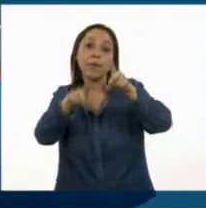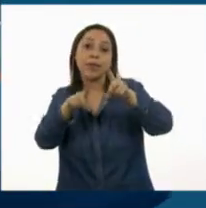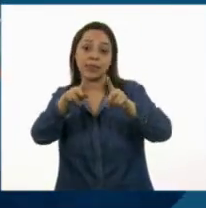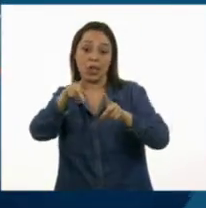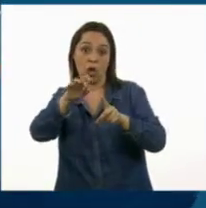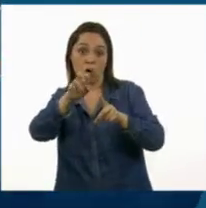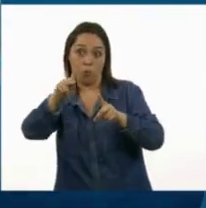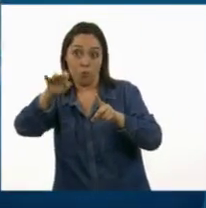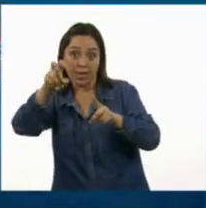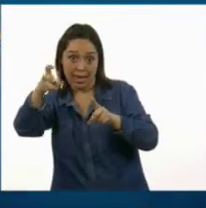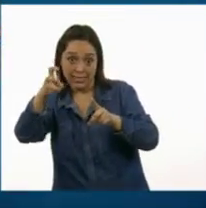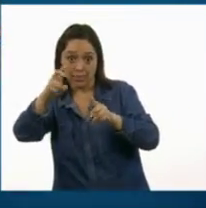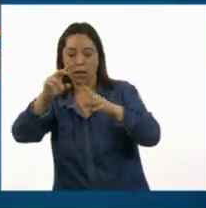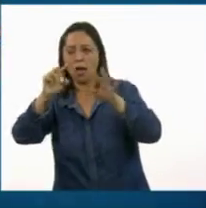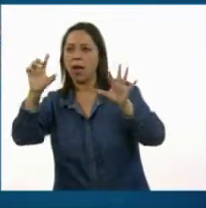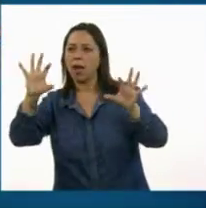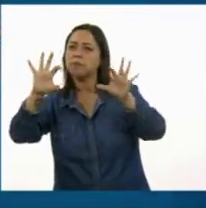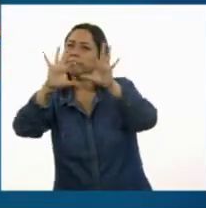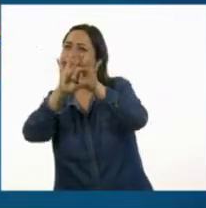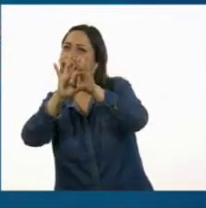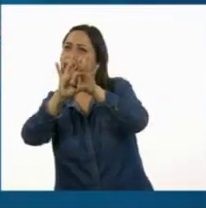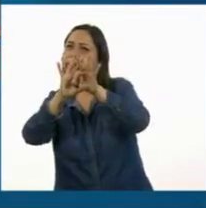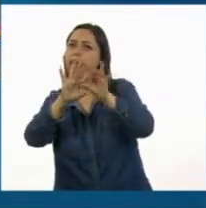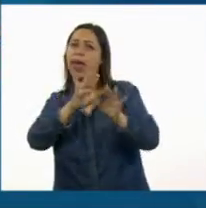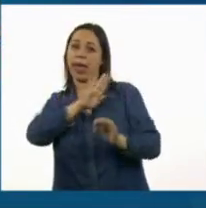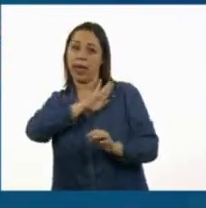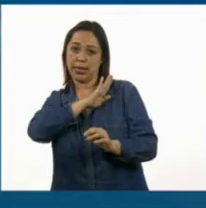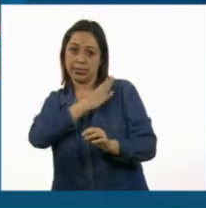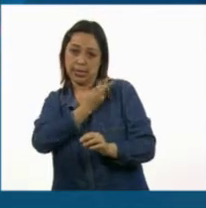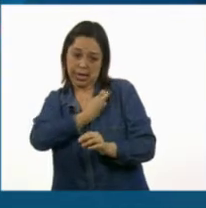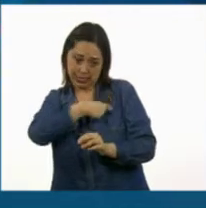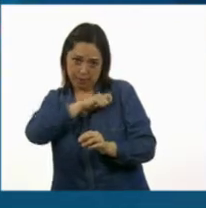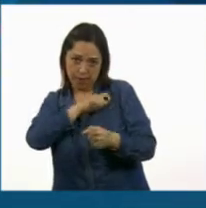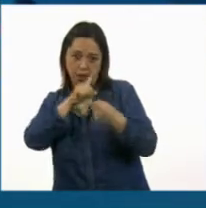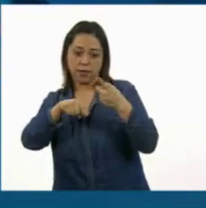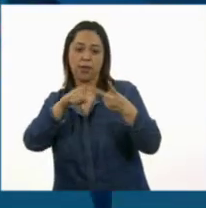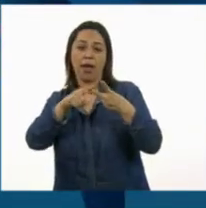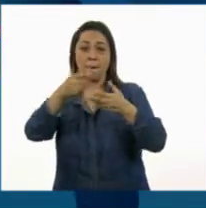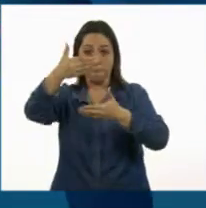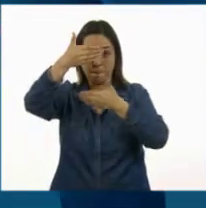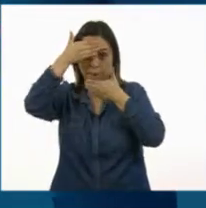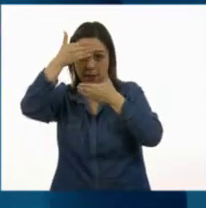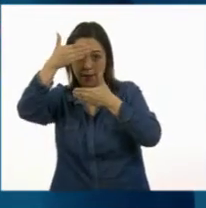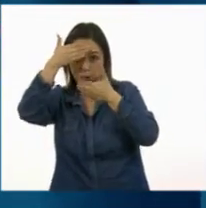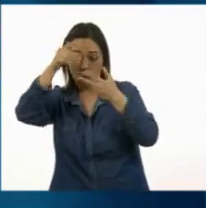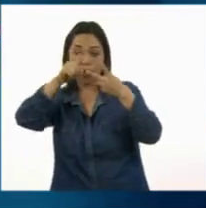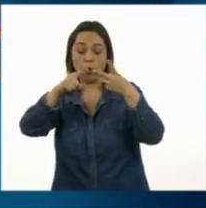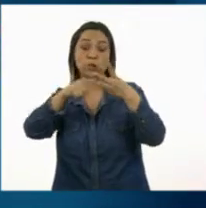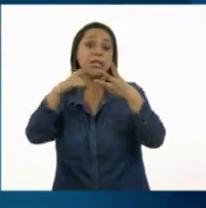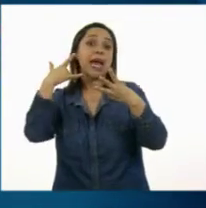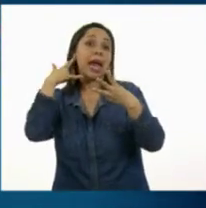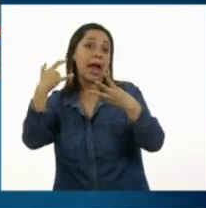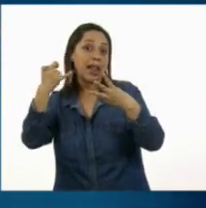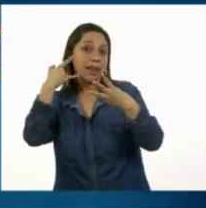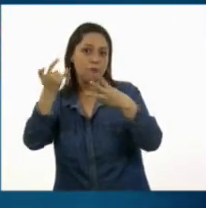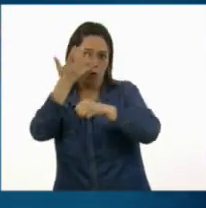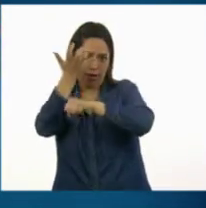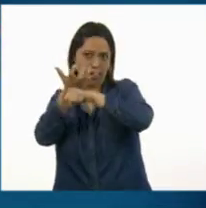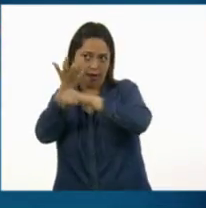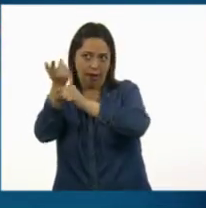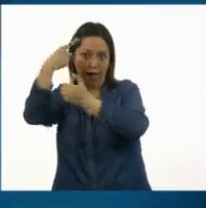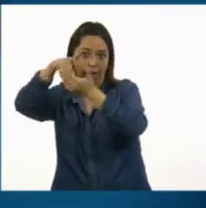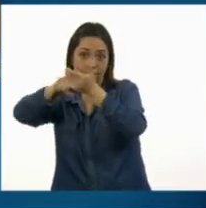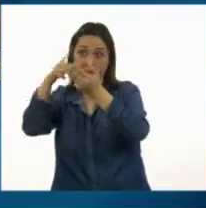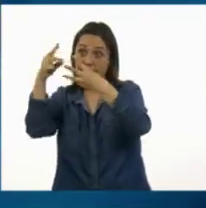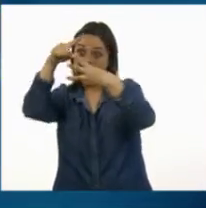Köppen, algunas regiones de España, Marruecos y la costa sur de California en Estados Unidos de